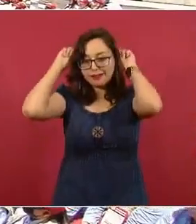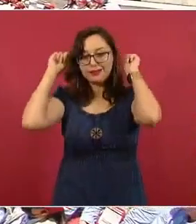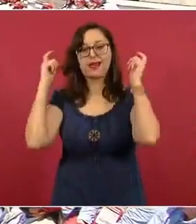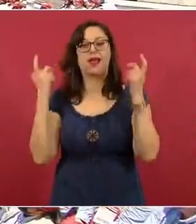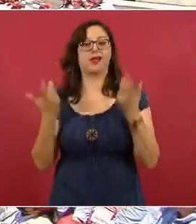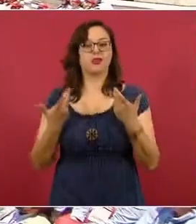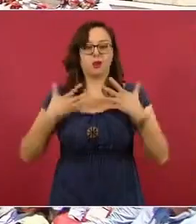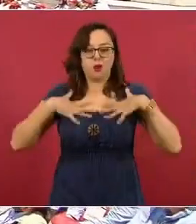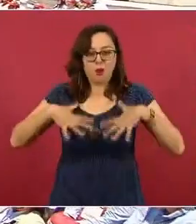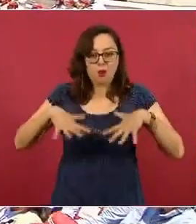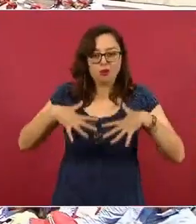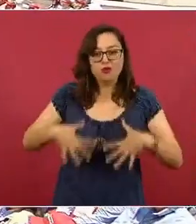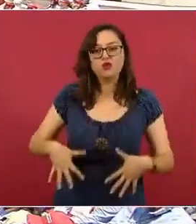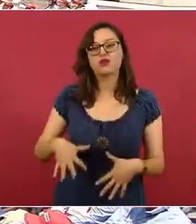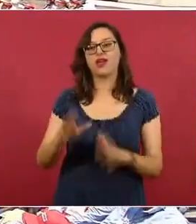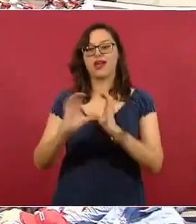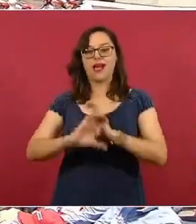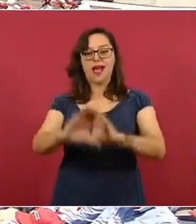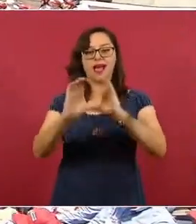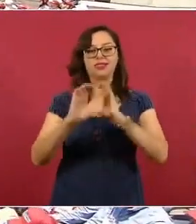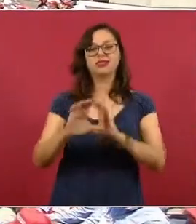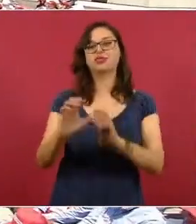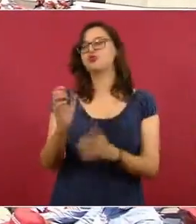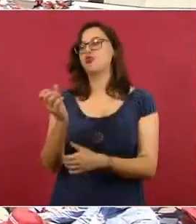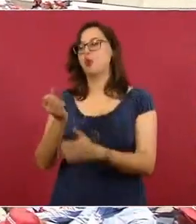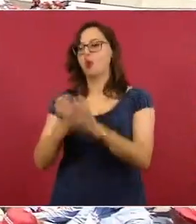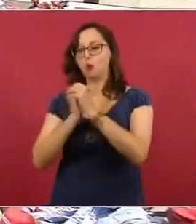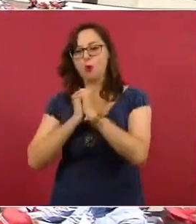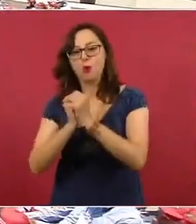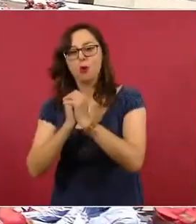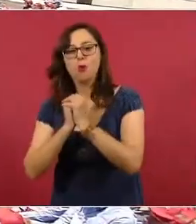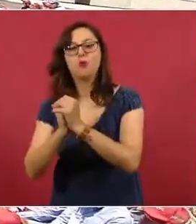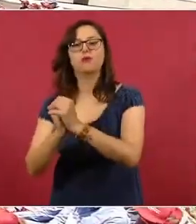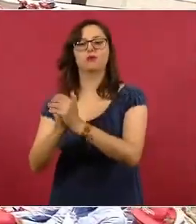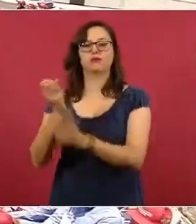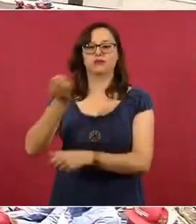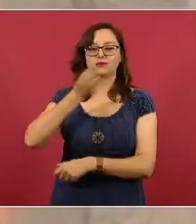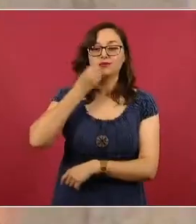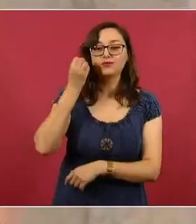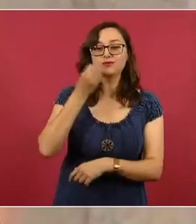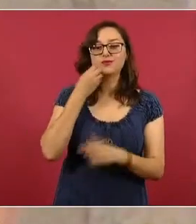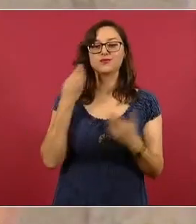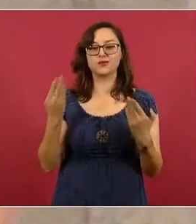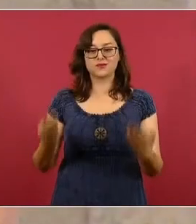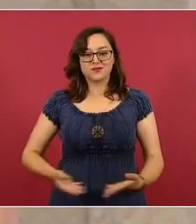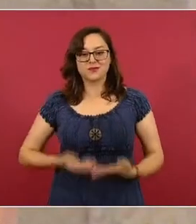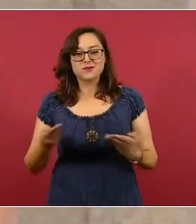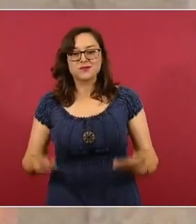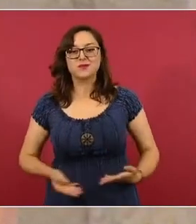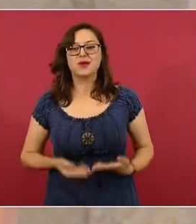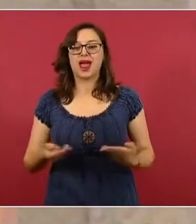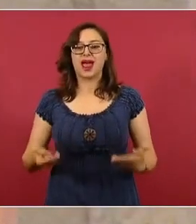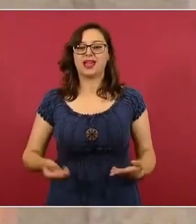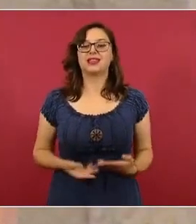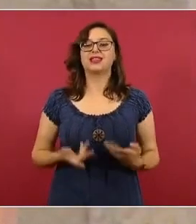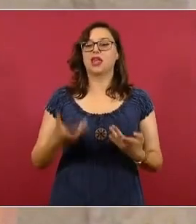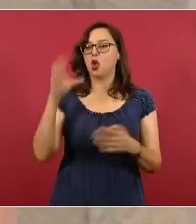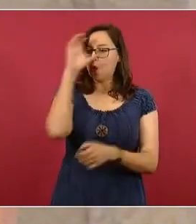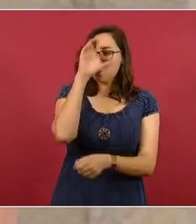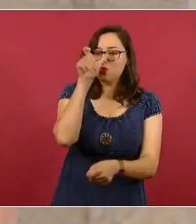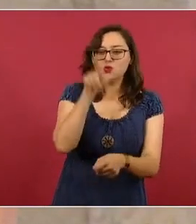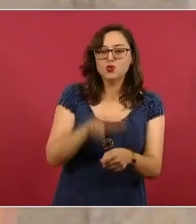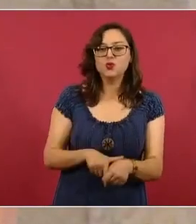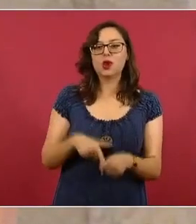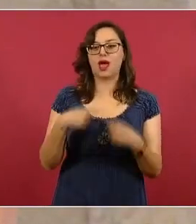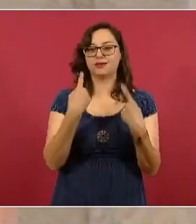sinfín de rezos, sones, cantos y bailes. Los campesinos cosechan la inagotable muchedumbre de usos y